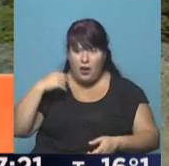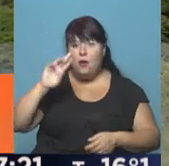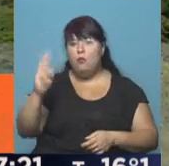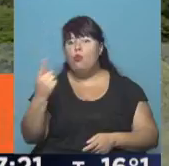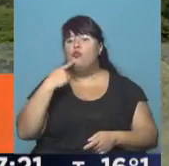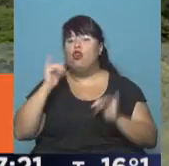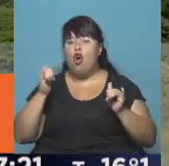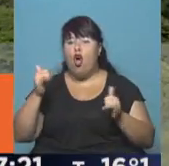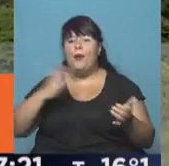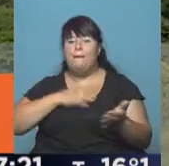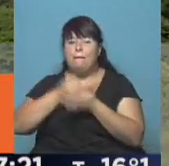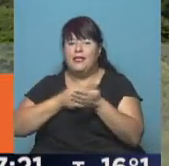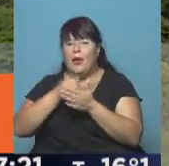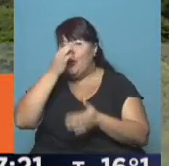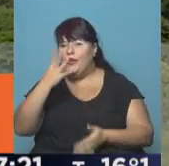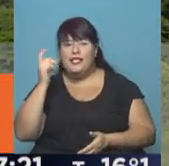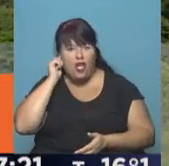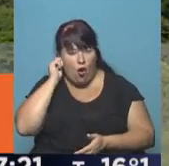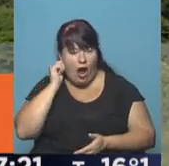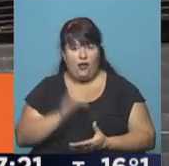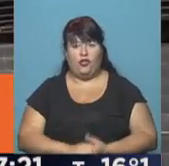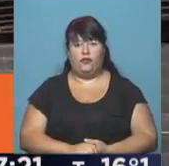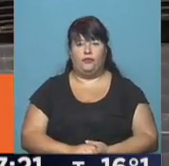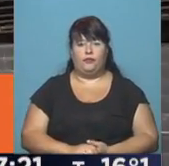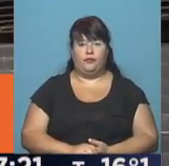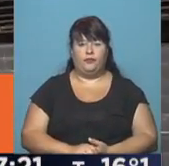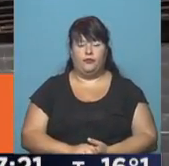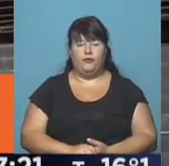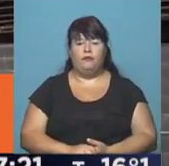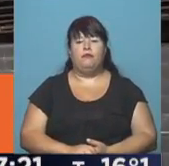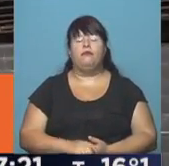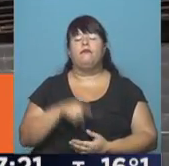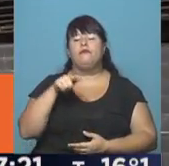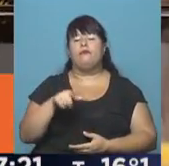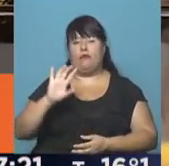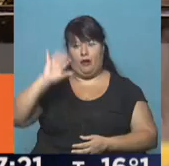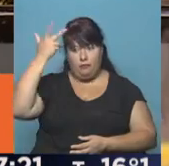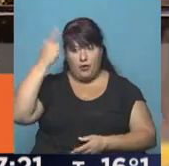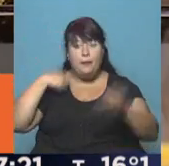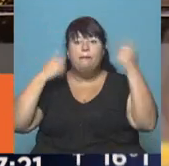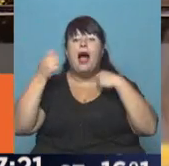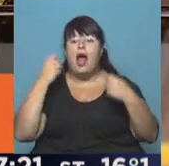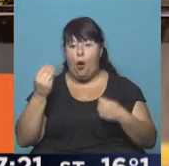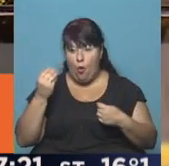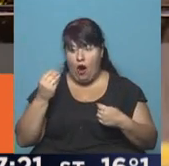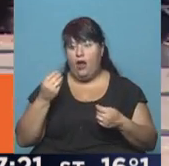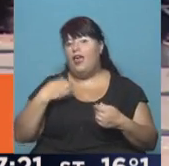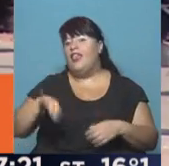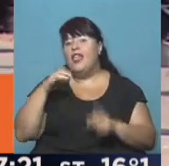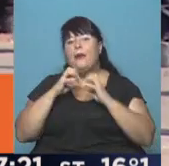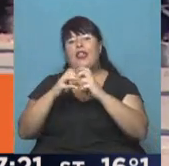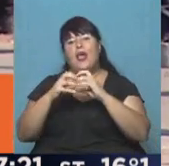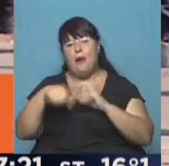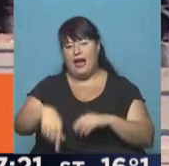a un joven militante de tan solo 25 años. La enmienda que enfureció a los paraguayos debía ser